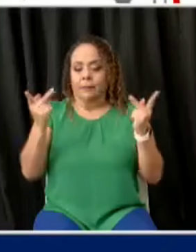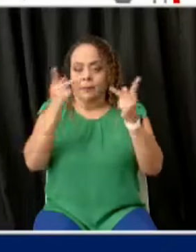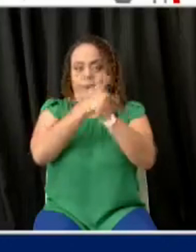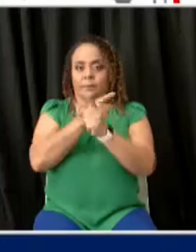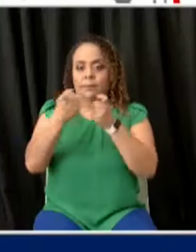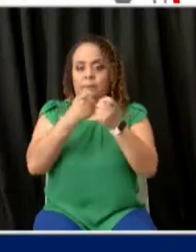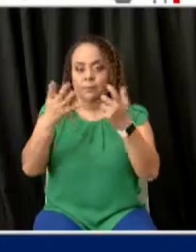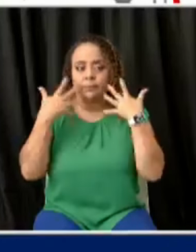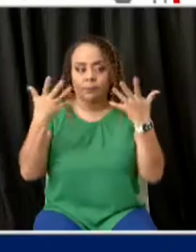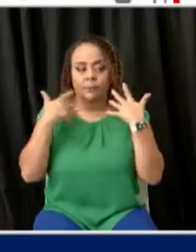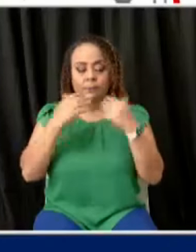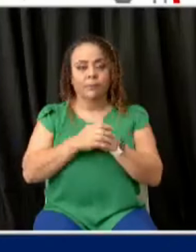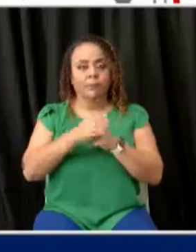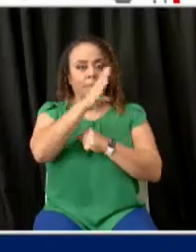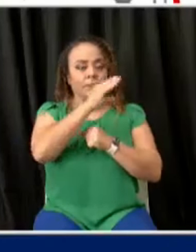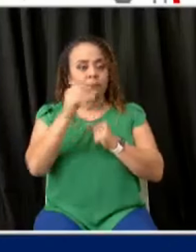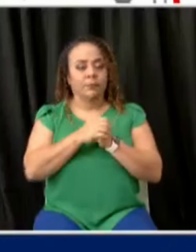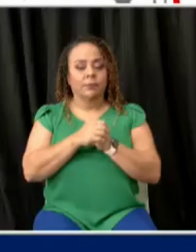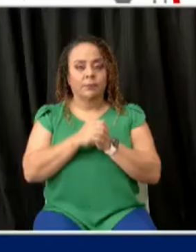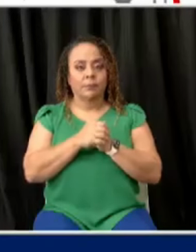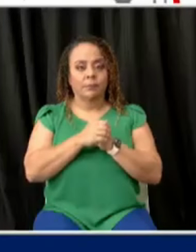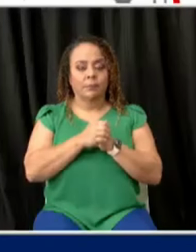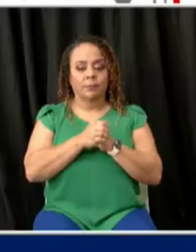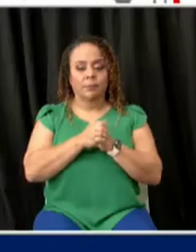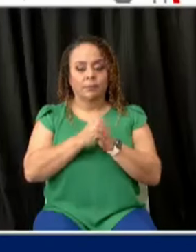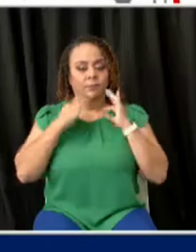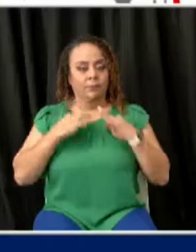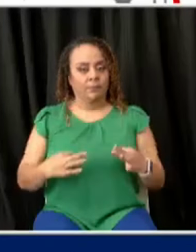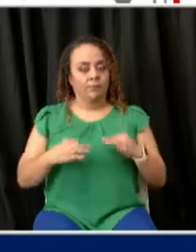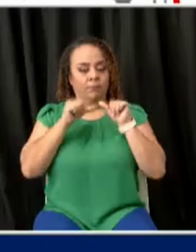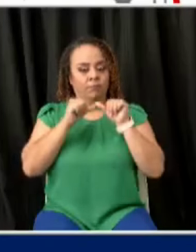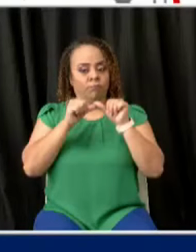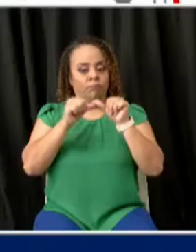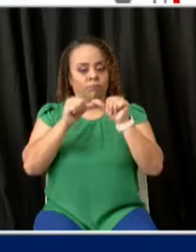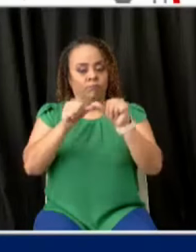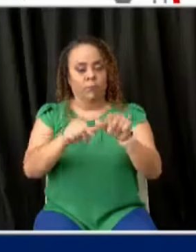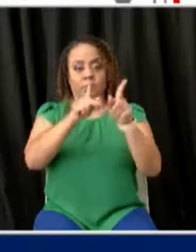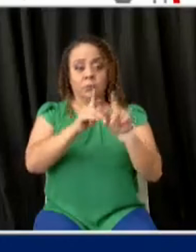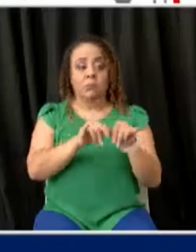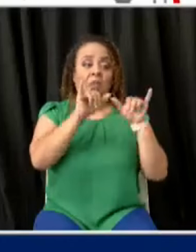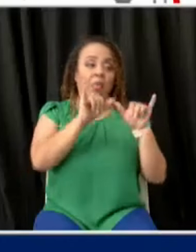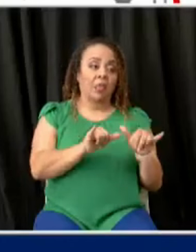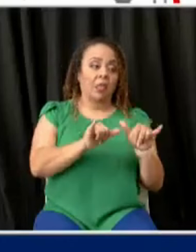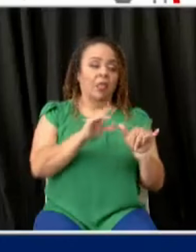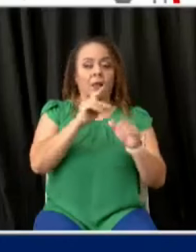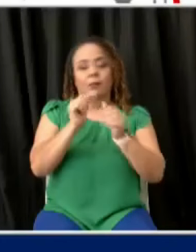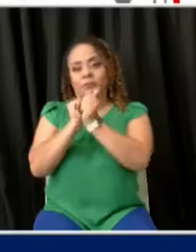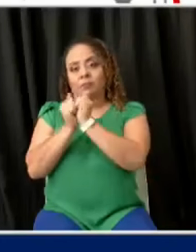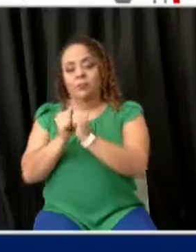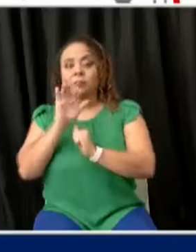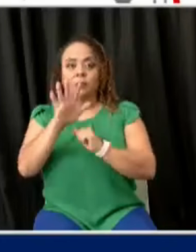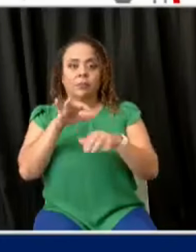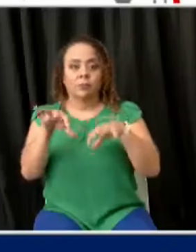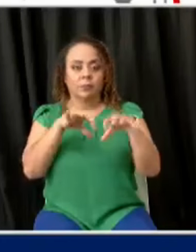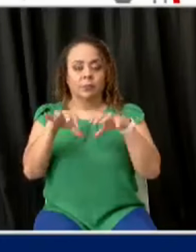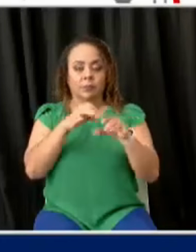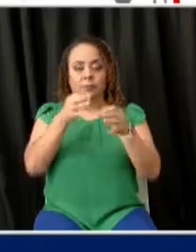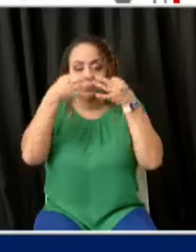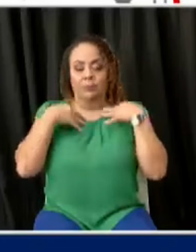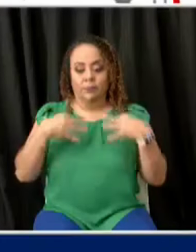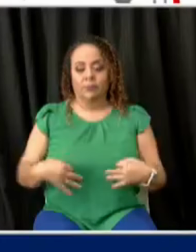y la resistencia física. Si una persona es sedentaria o si es deportista, pues su actividad física